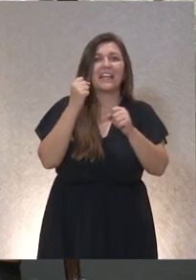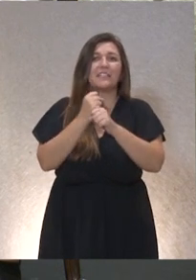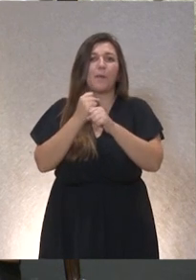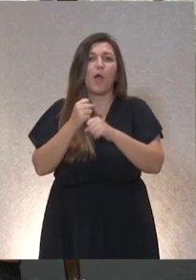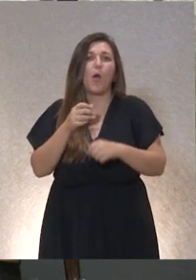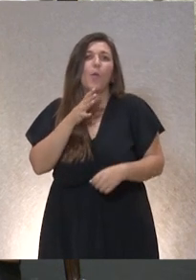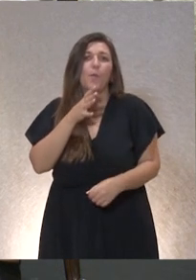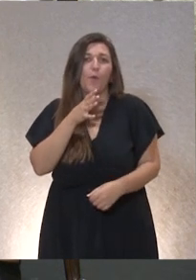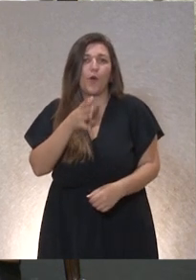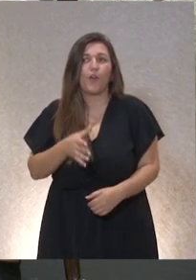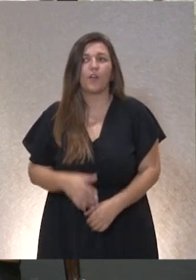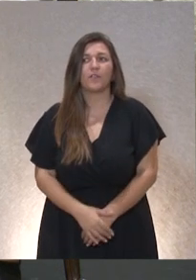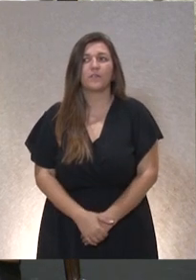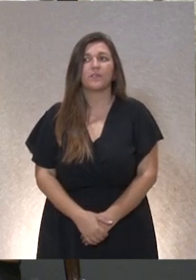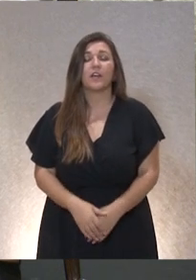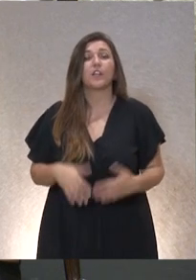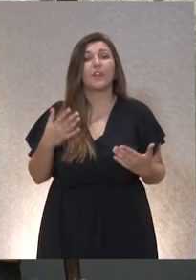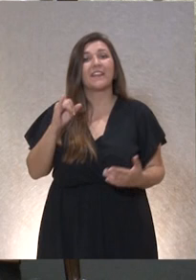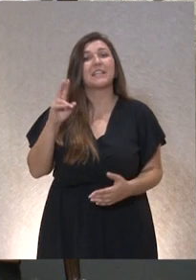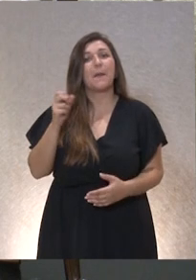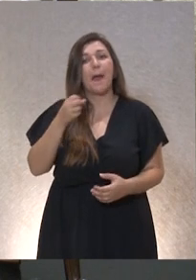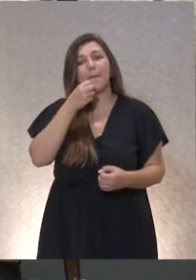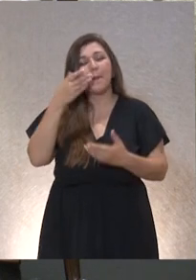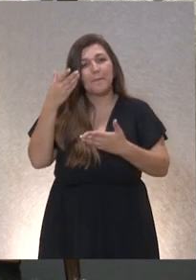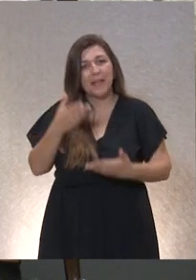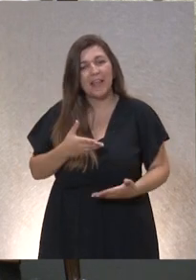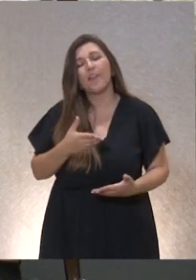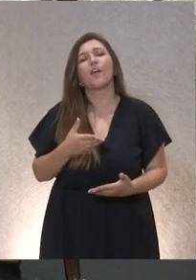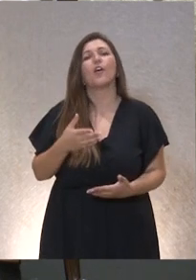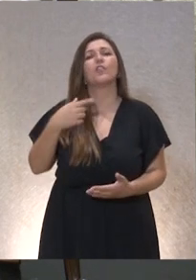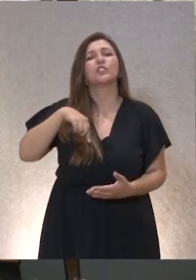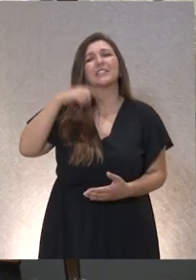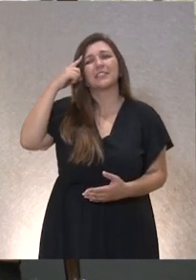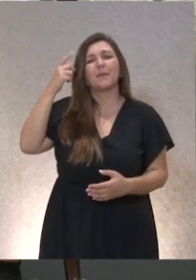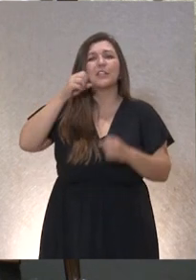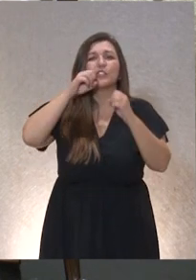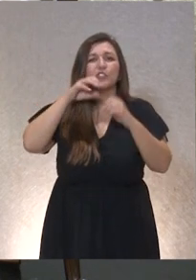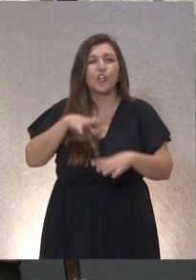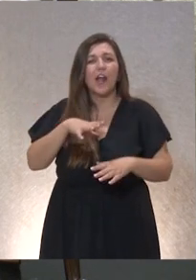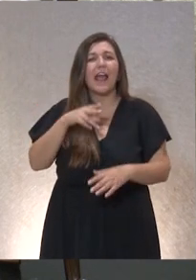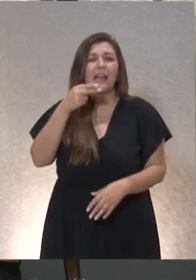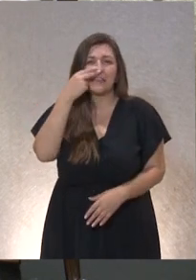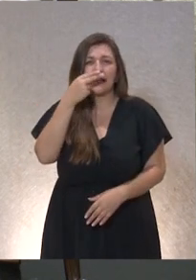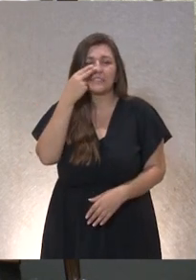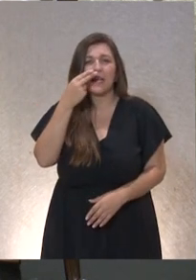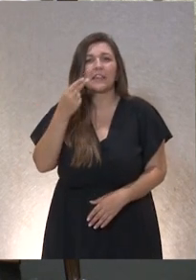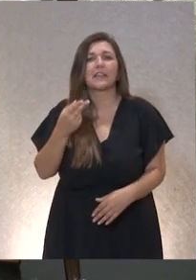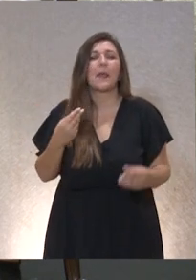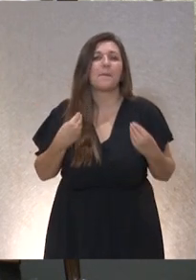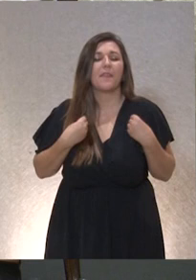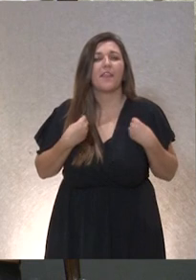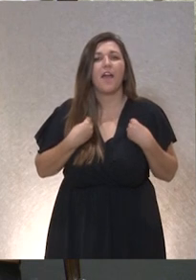eh Así que bueno Iván bienvenido sabemos que tienes una historia de vida muy interesante eh